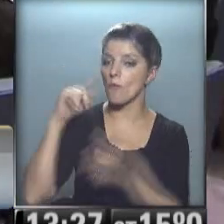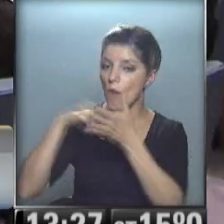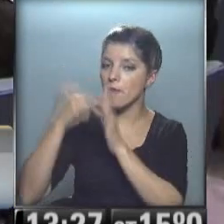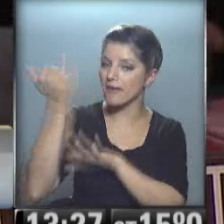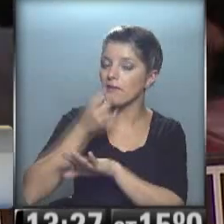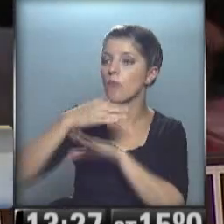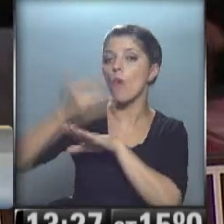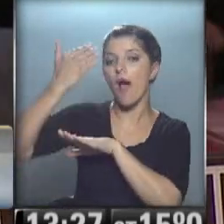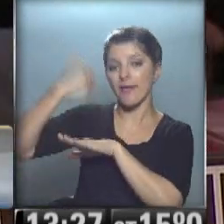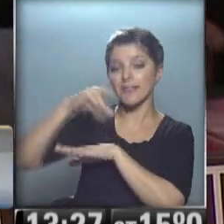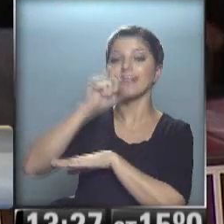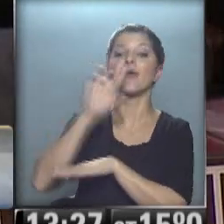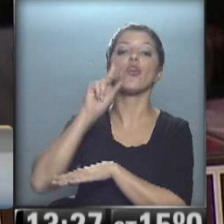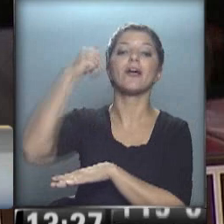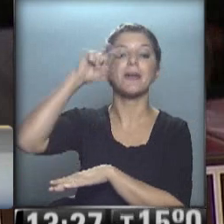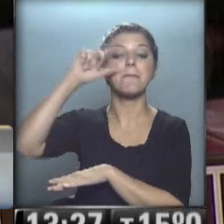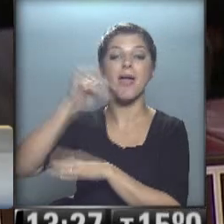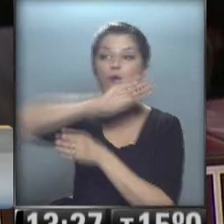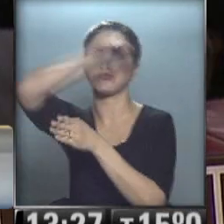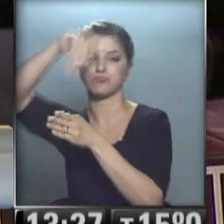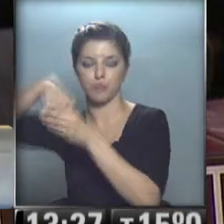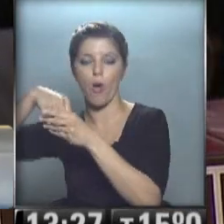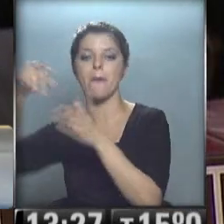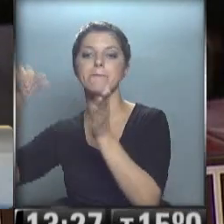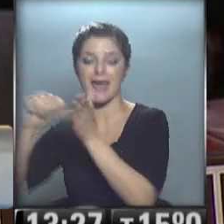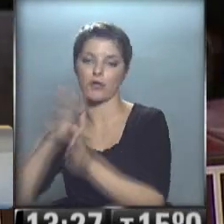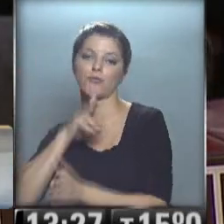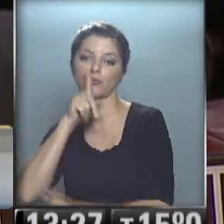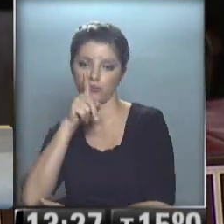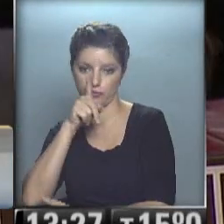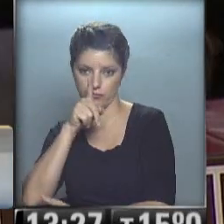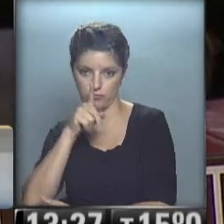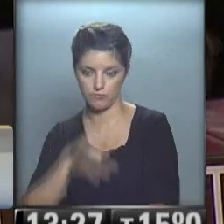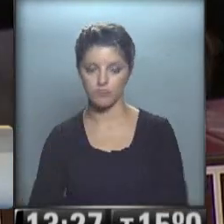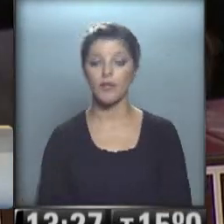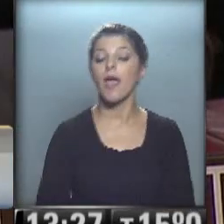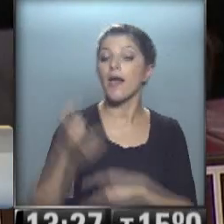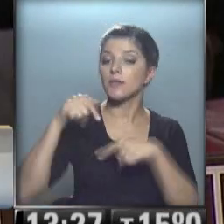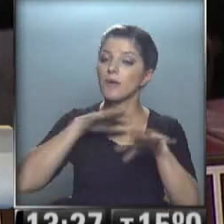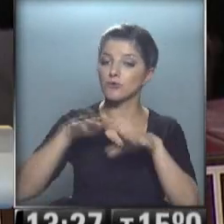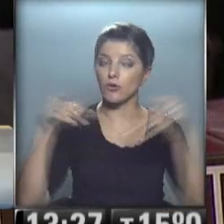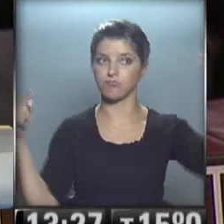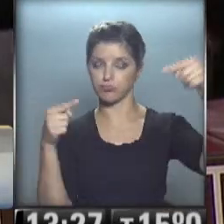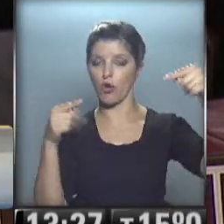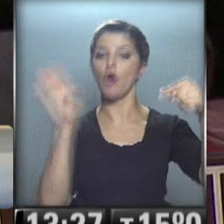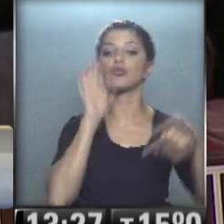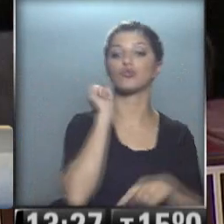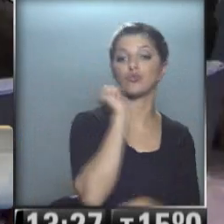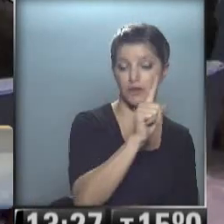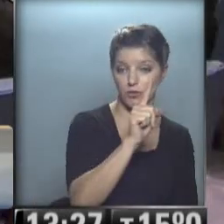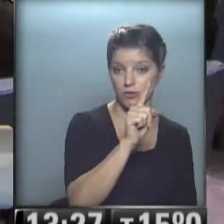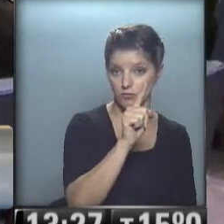crisis que desató la anexión de crimea a la federación rusa el enfrentamiento con Estados Unidos con amplia